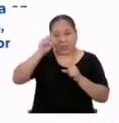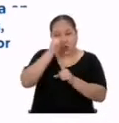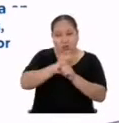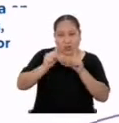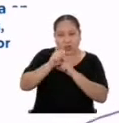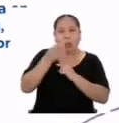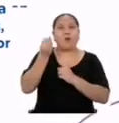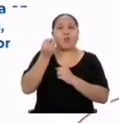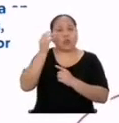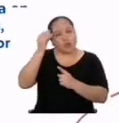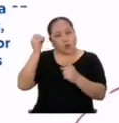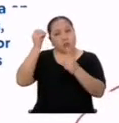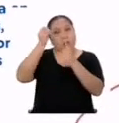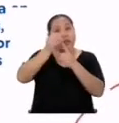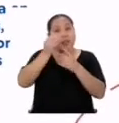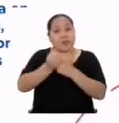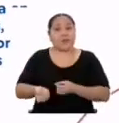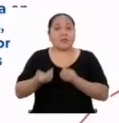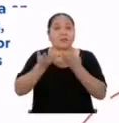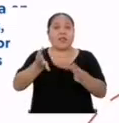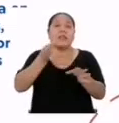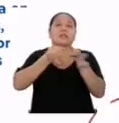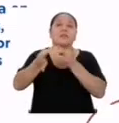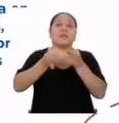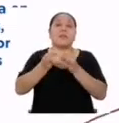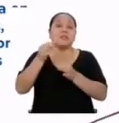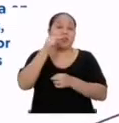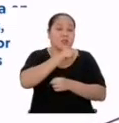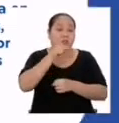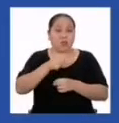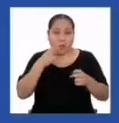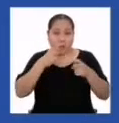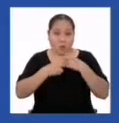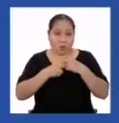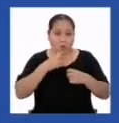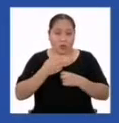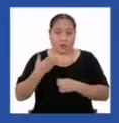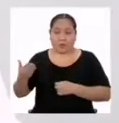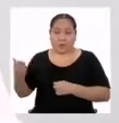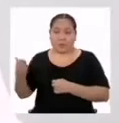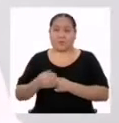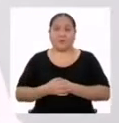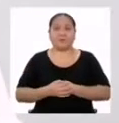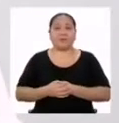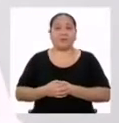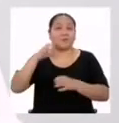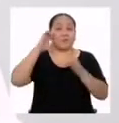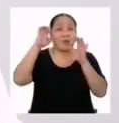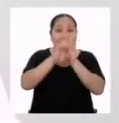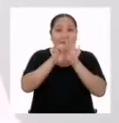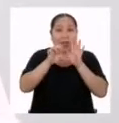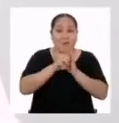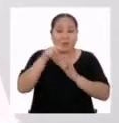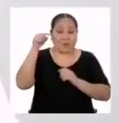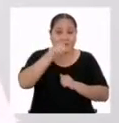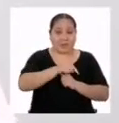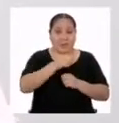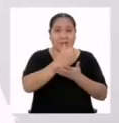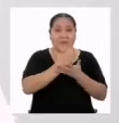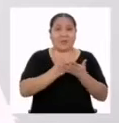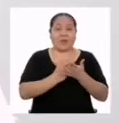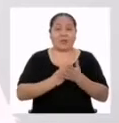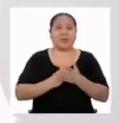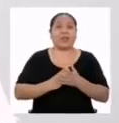es proporcionar explicaciones a los fenómenos característicos de cada uno de sus dominios. Por ejemplo, en este caso